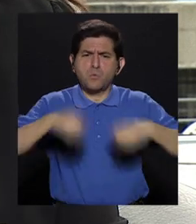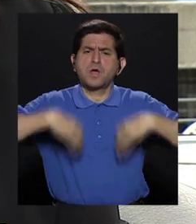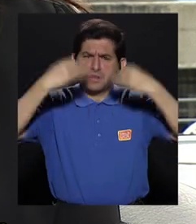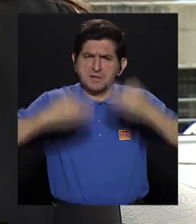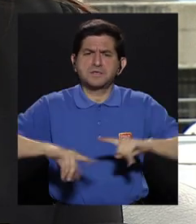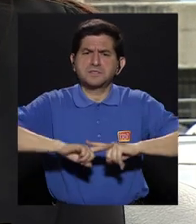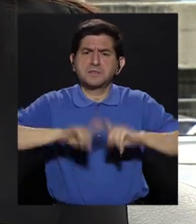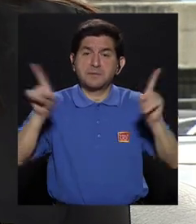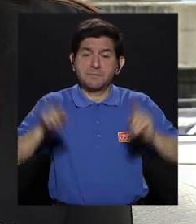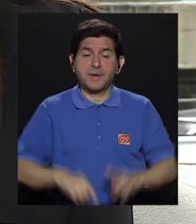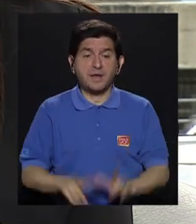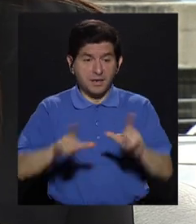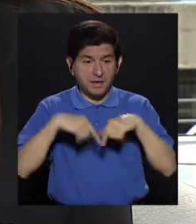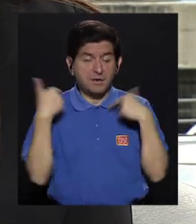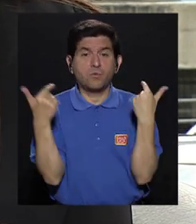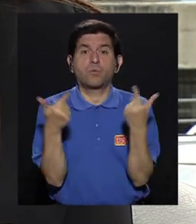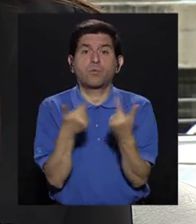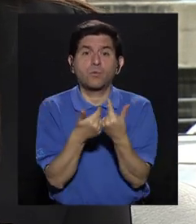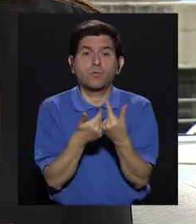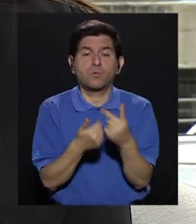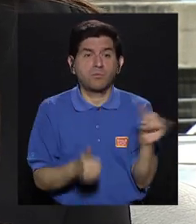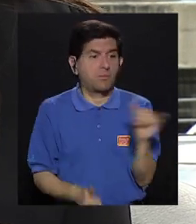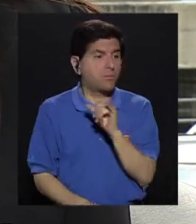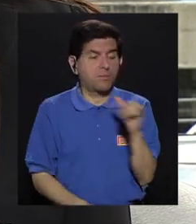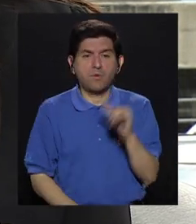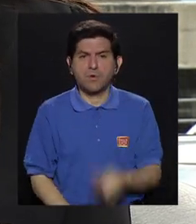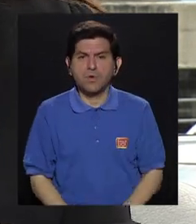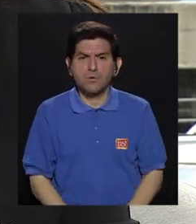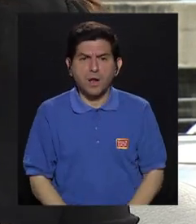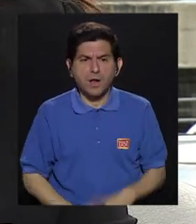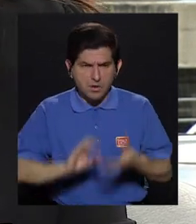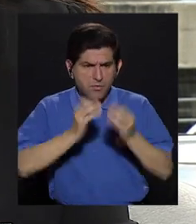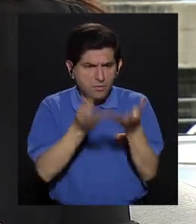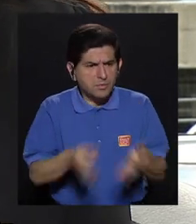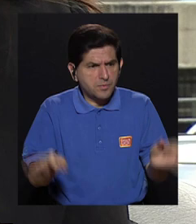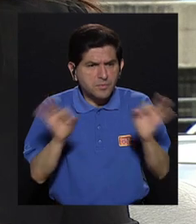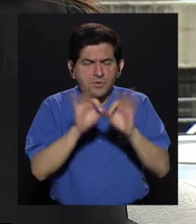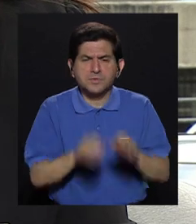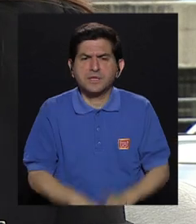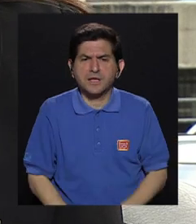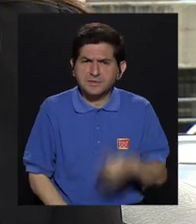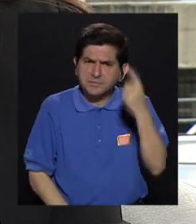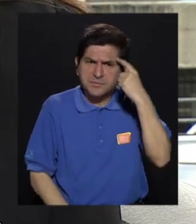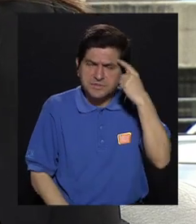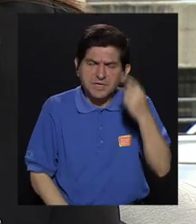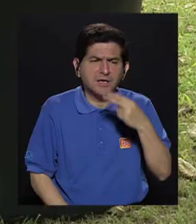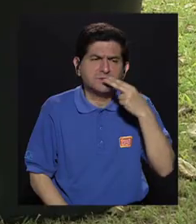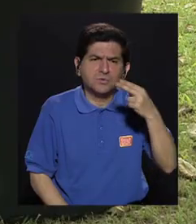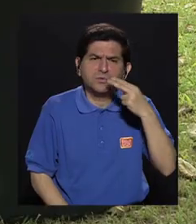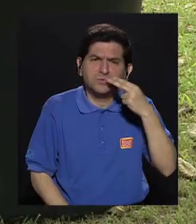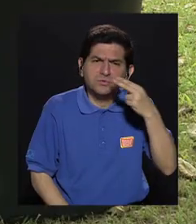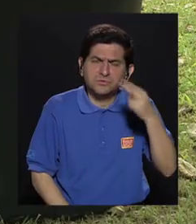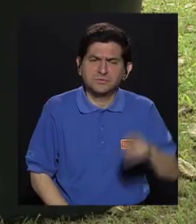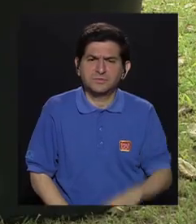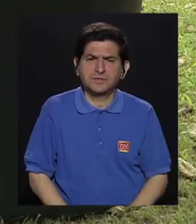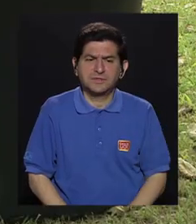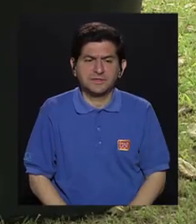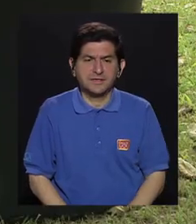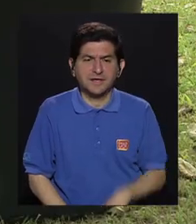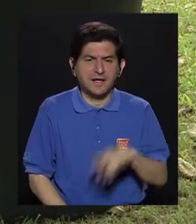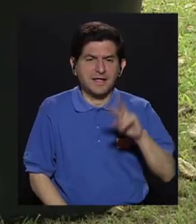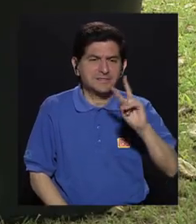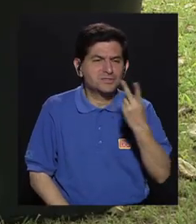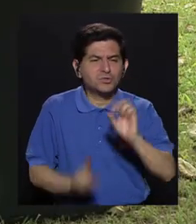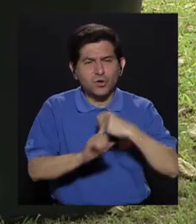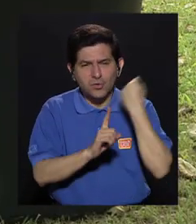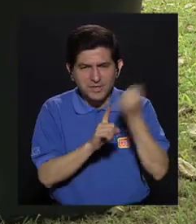de decisión, sin embargo, sí es un grupo pues altamente considerable para el consumo del cigarrillo. Sí, efectivamente. Y